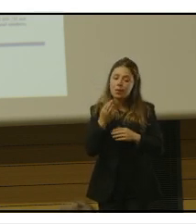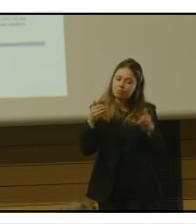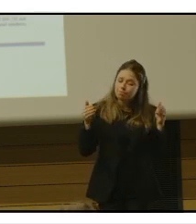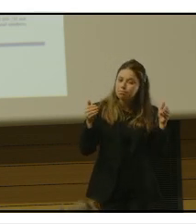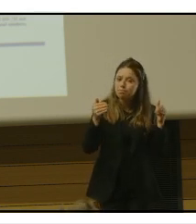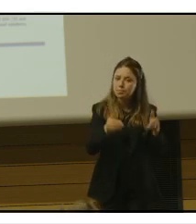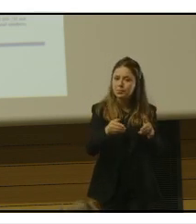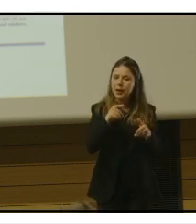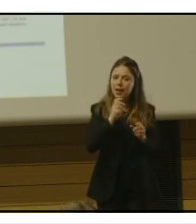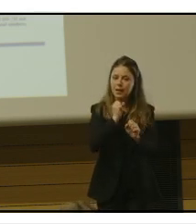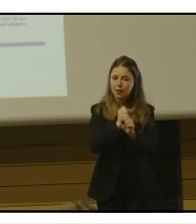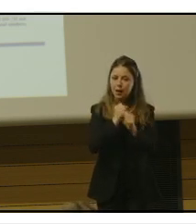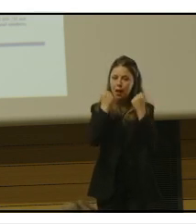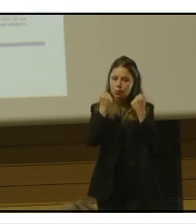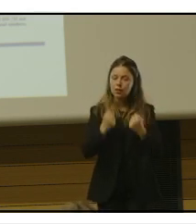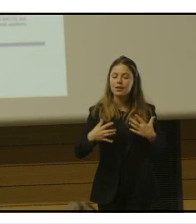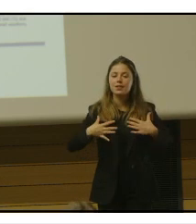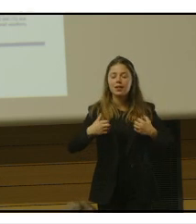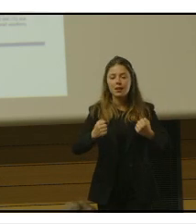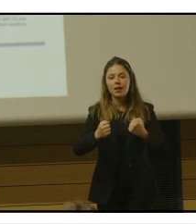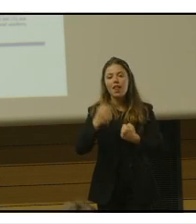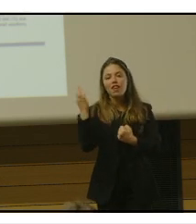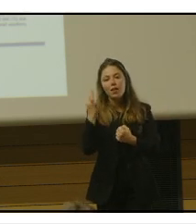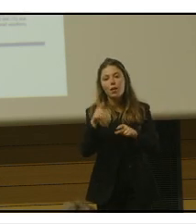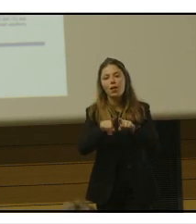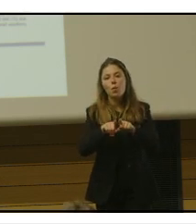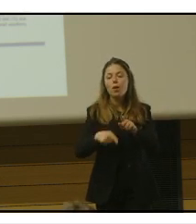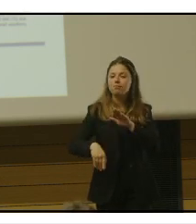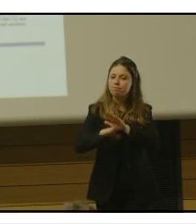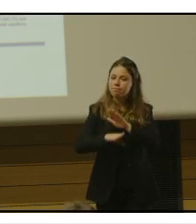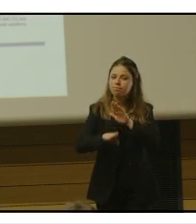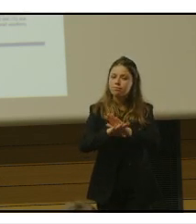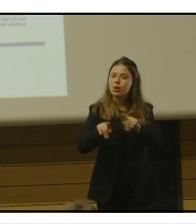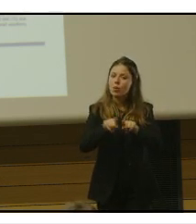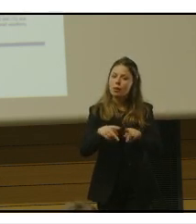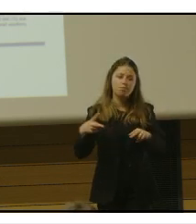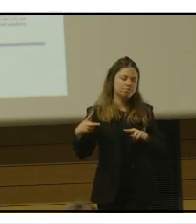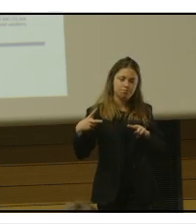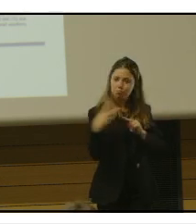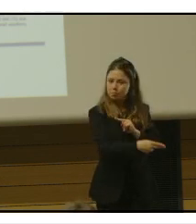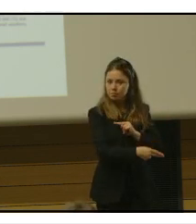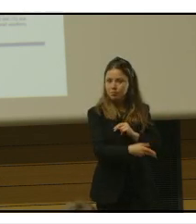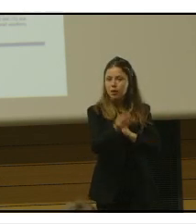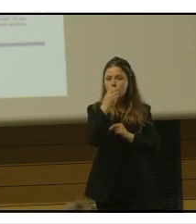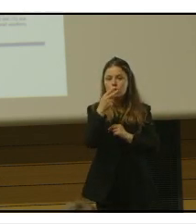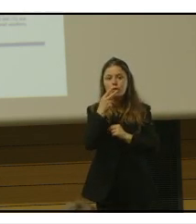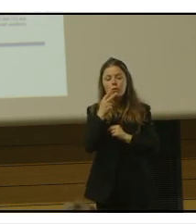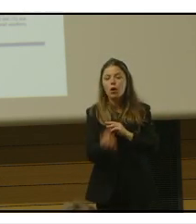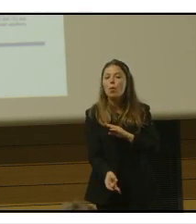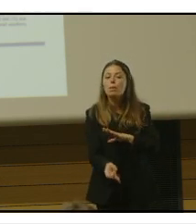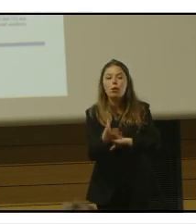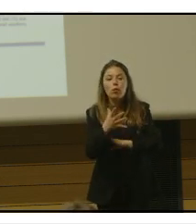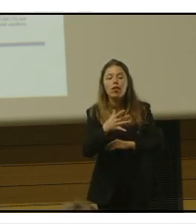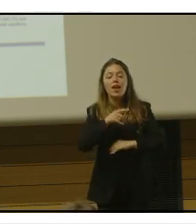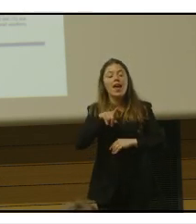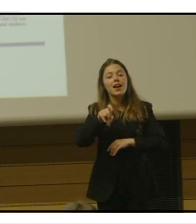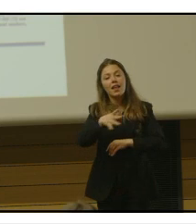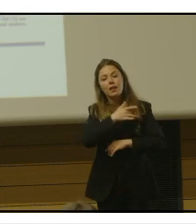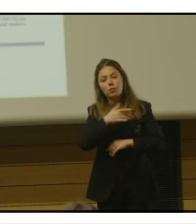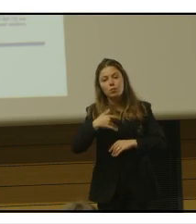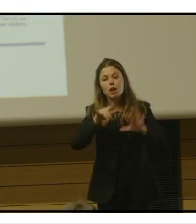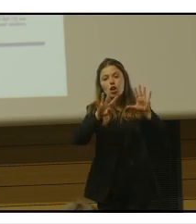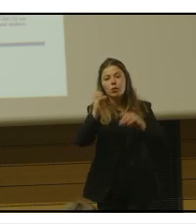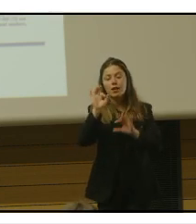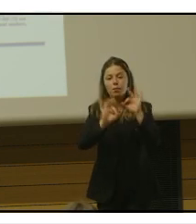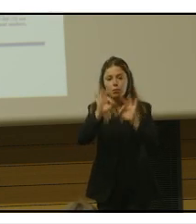y es sobre lo que las autoridades sanitarias deberían ser totalmente tajantes. O sea, el consumo de tabaco produce cáncer de pulmón. El 90%